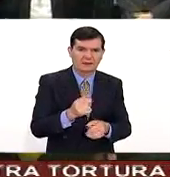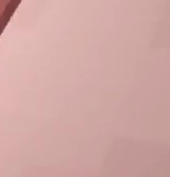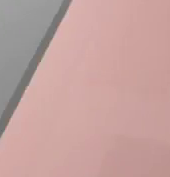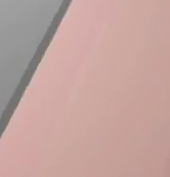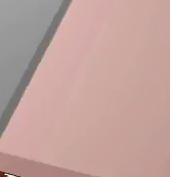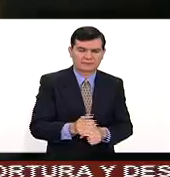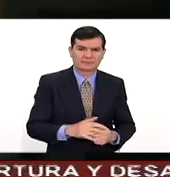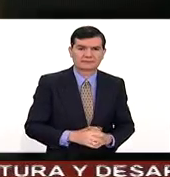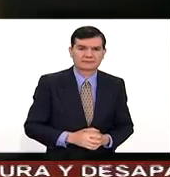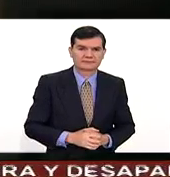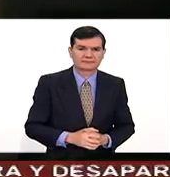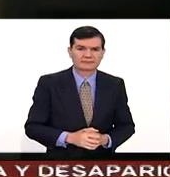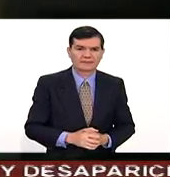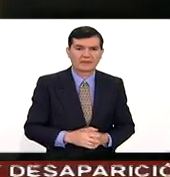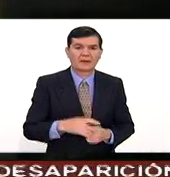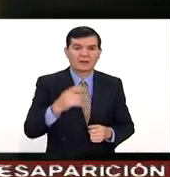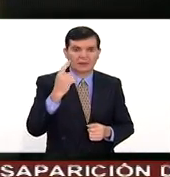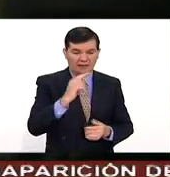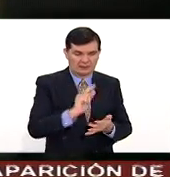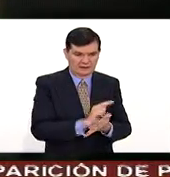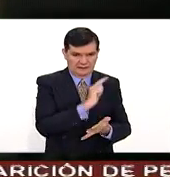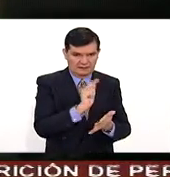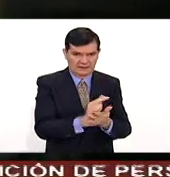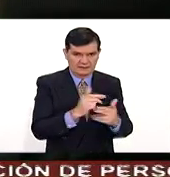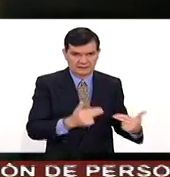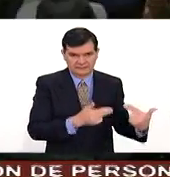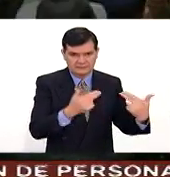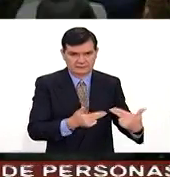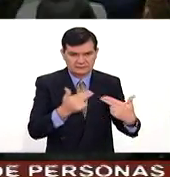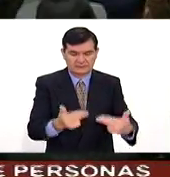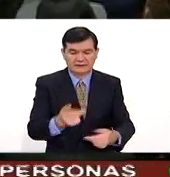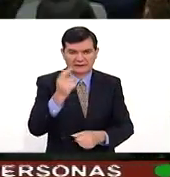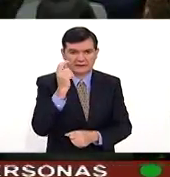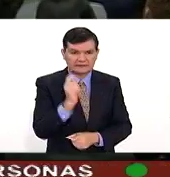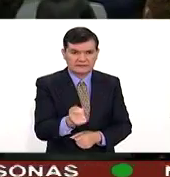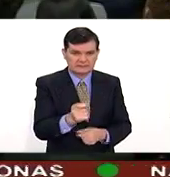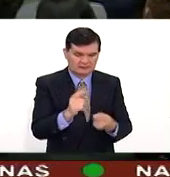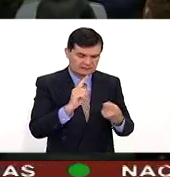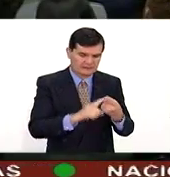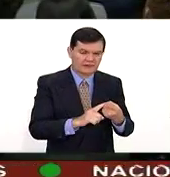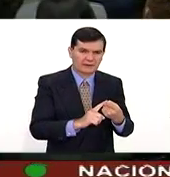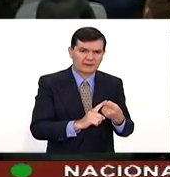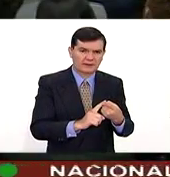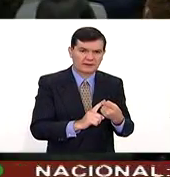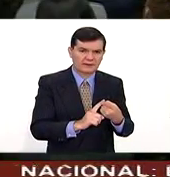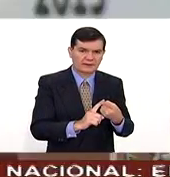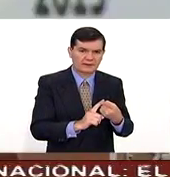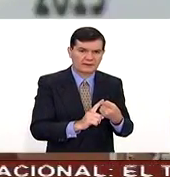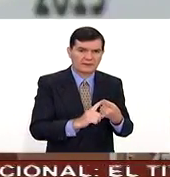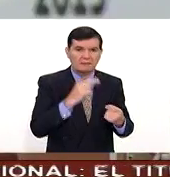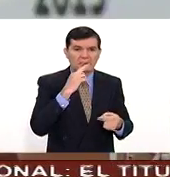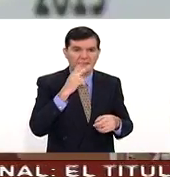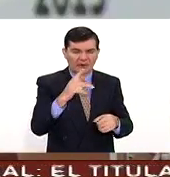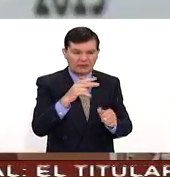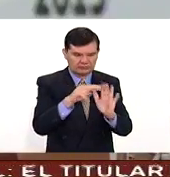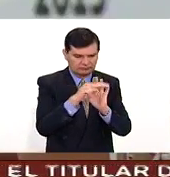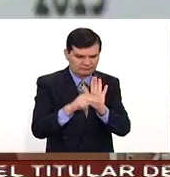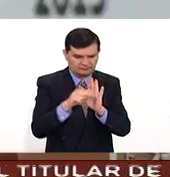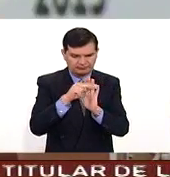los delitos. El gran legado que podemos tener es, primero, una mejor